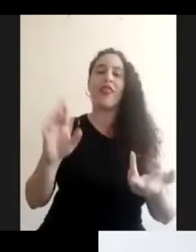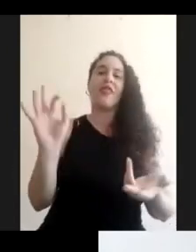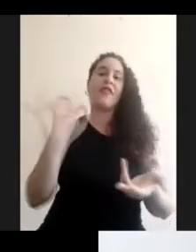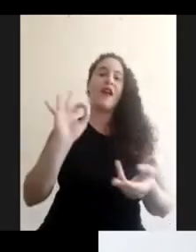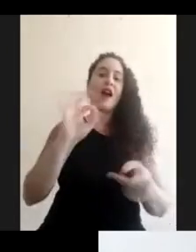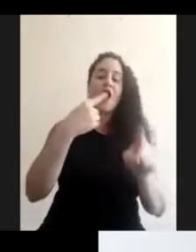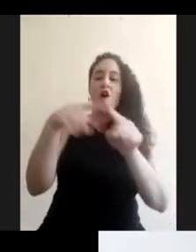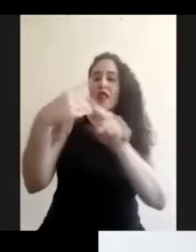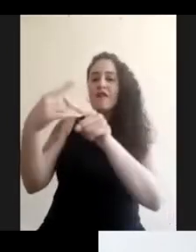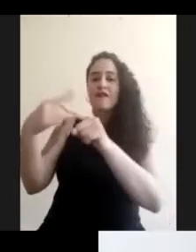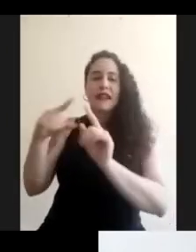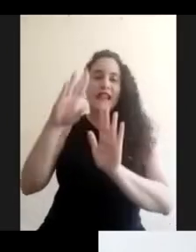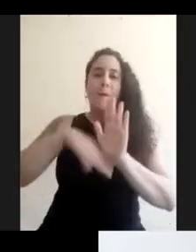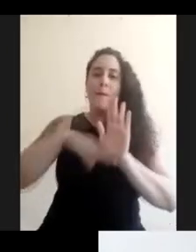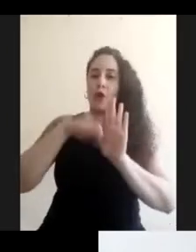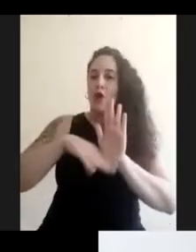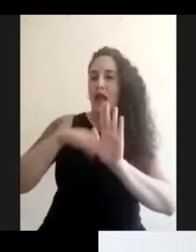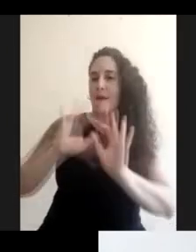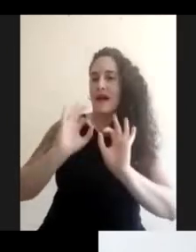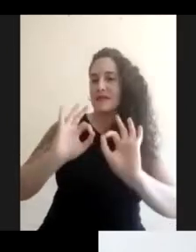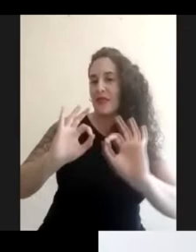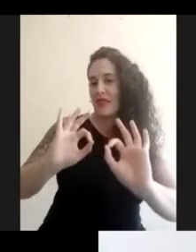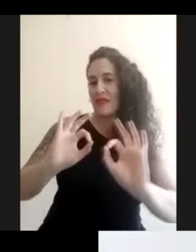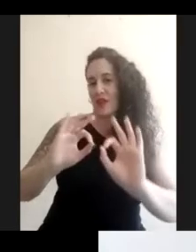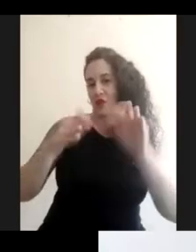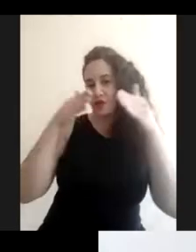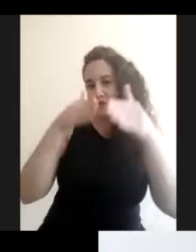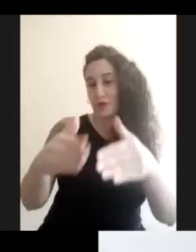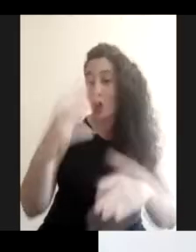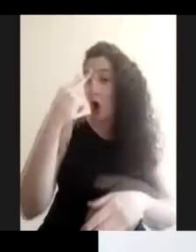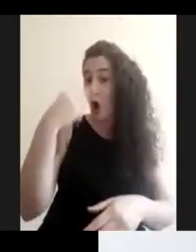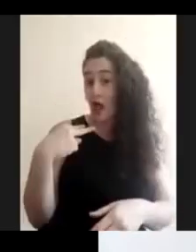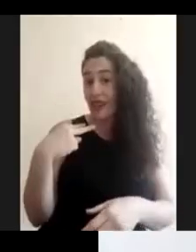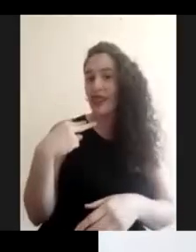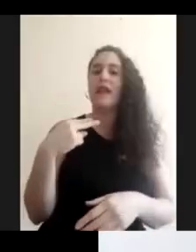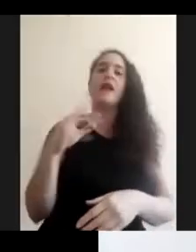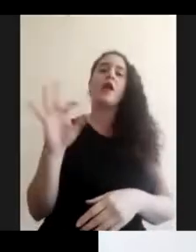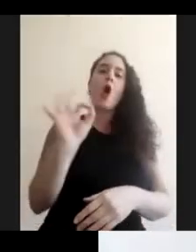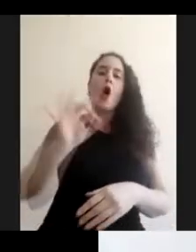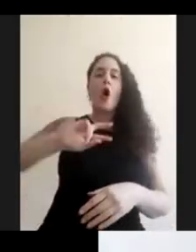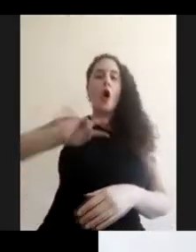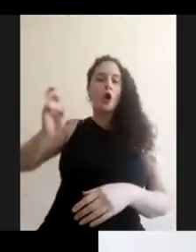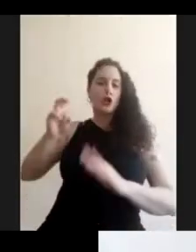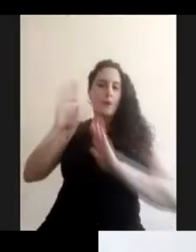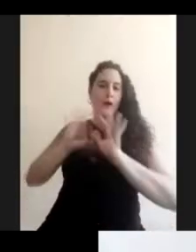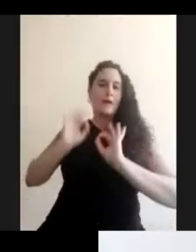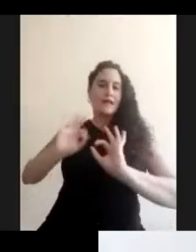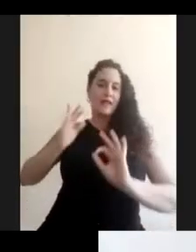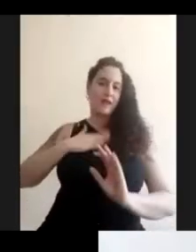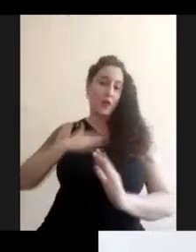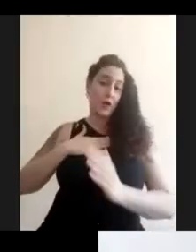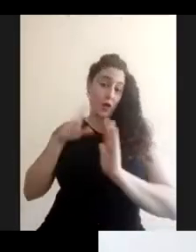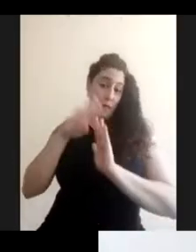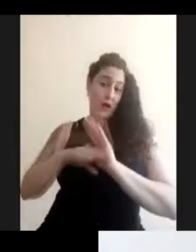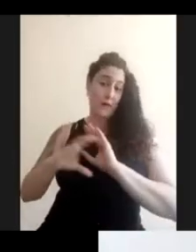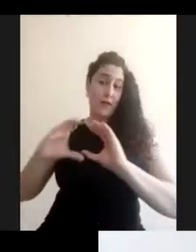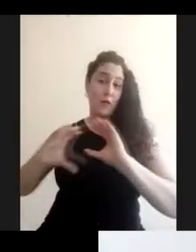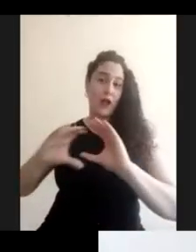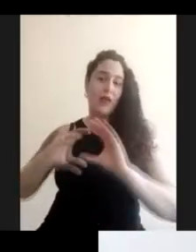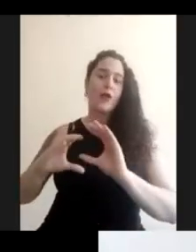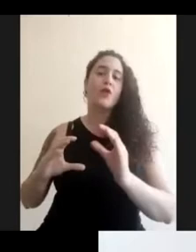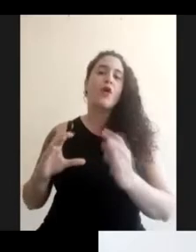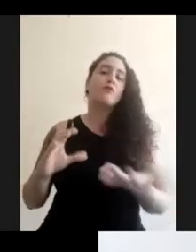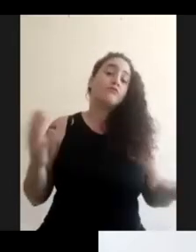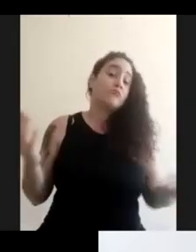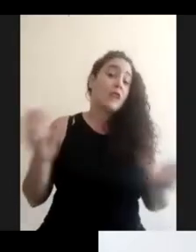diferentes programas, algunos específicos de ONCE, otros que lo hacemos nosotros, como el programa de comunicación. Y